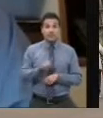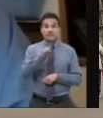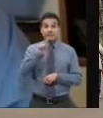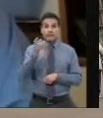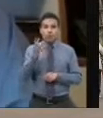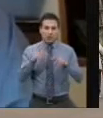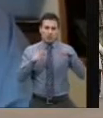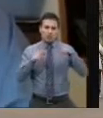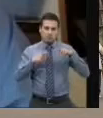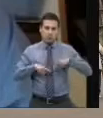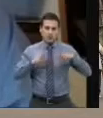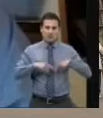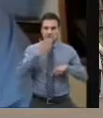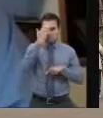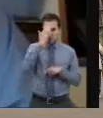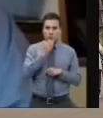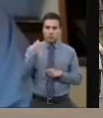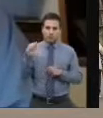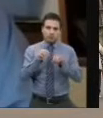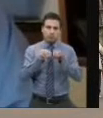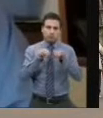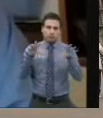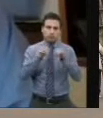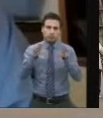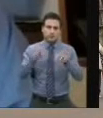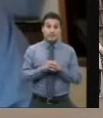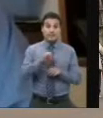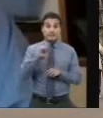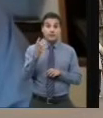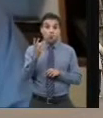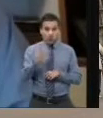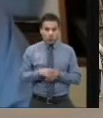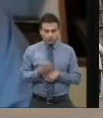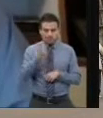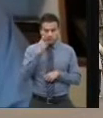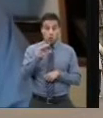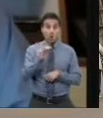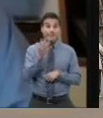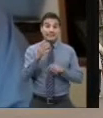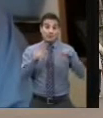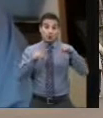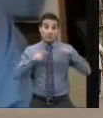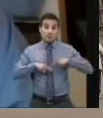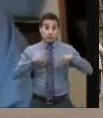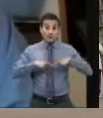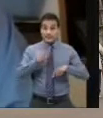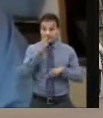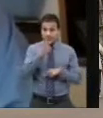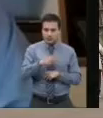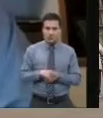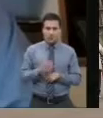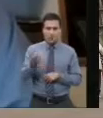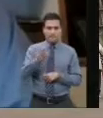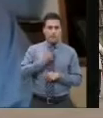104 influencers. De esos 104 influencers, 95 dijeron que lo hicieron sin que les pagaran.